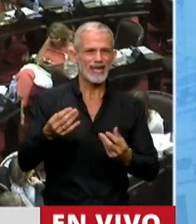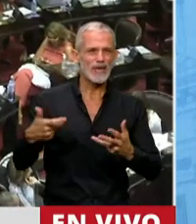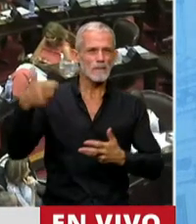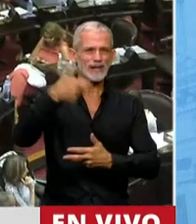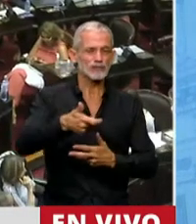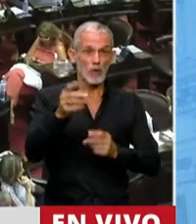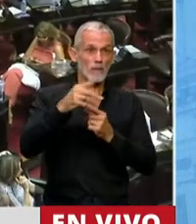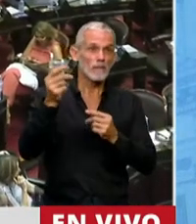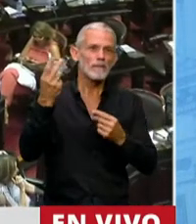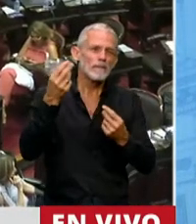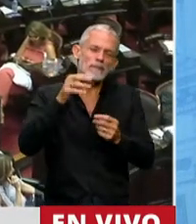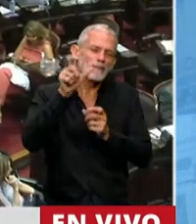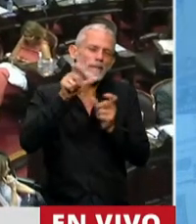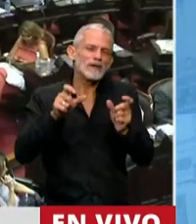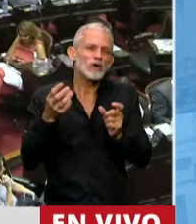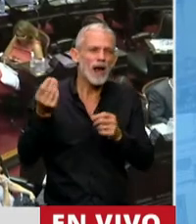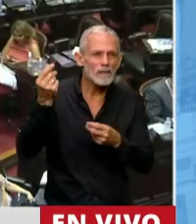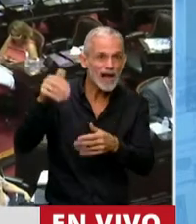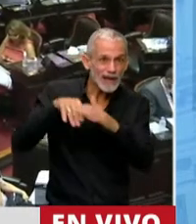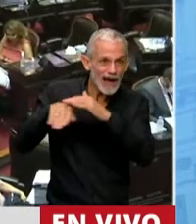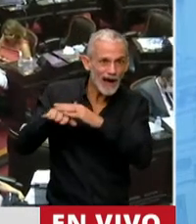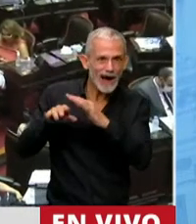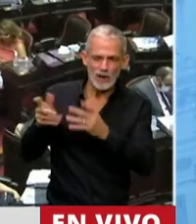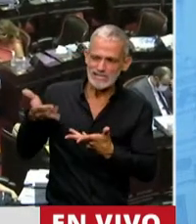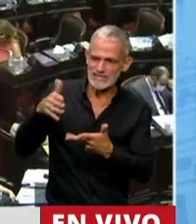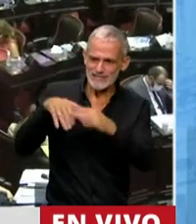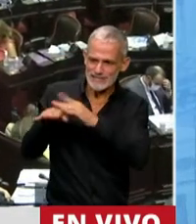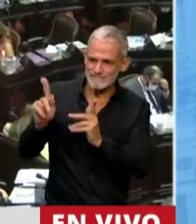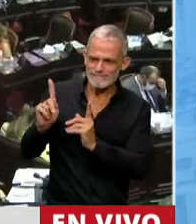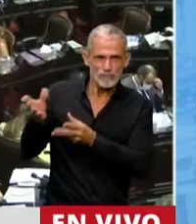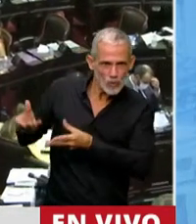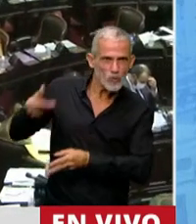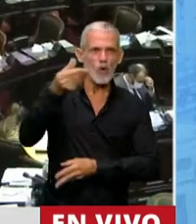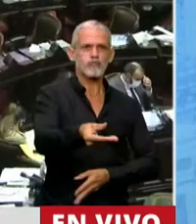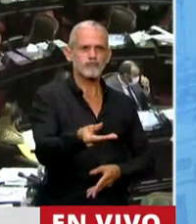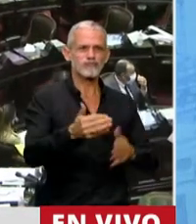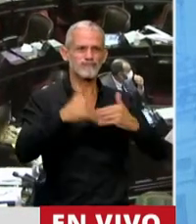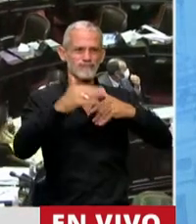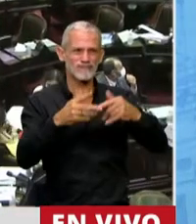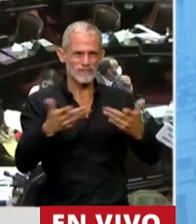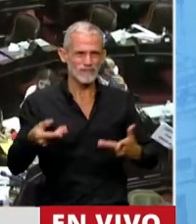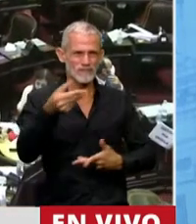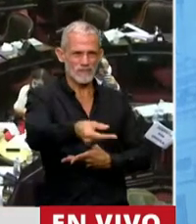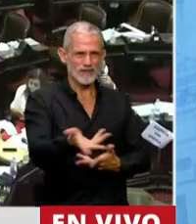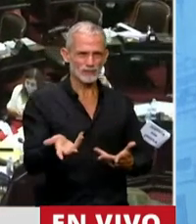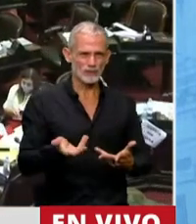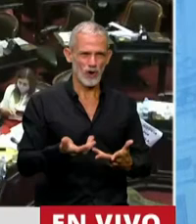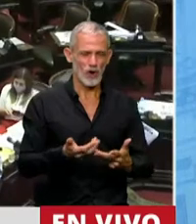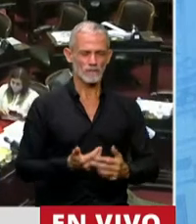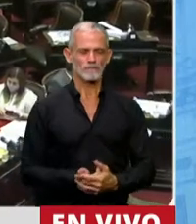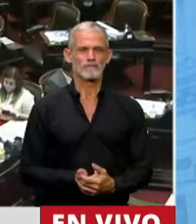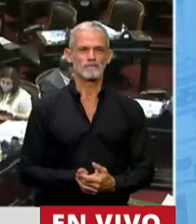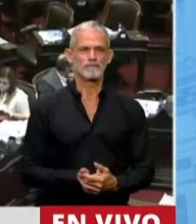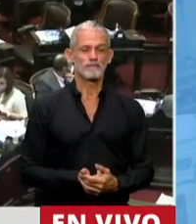a que los que tienen ahorros los inviertan en estas obras privadas, en estos desarrollos inmobiliarios.